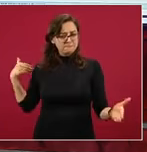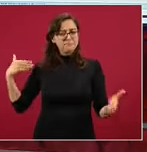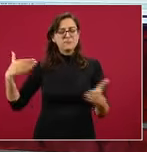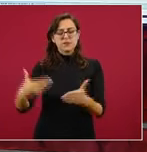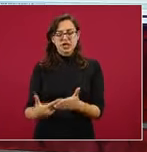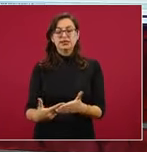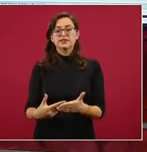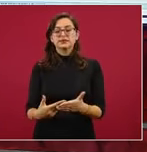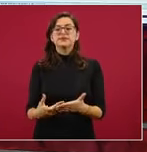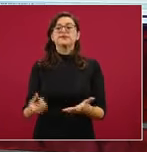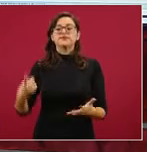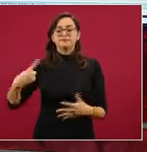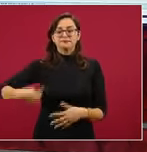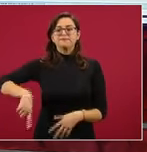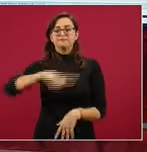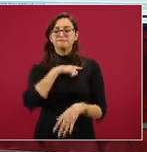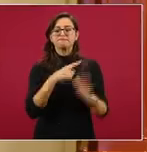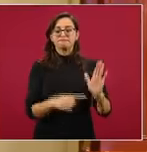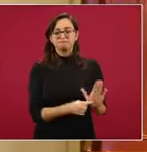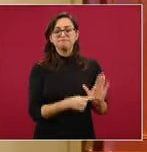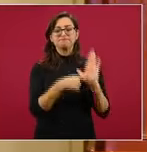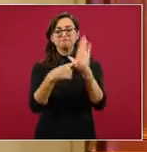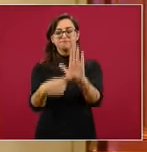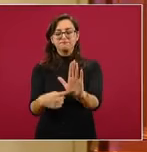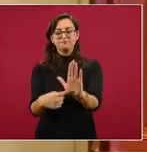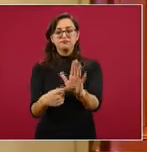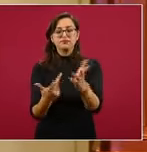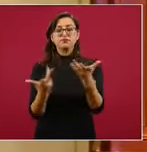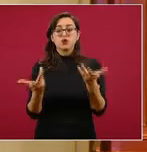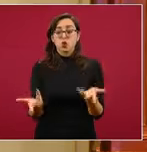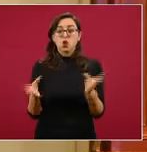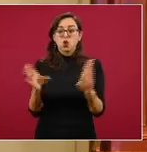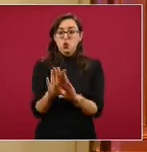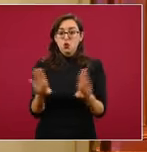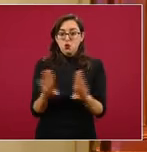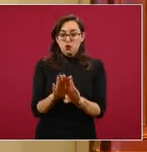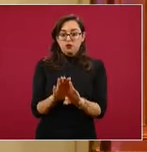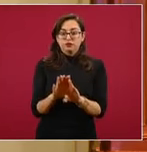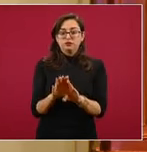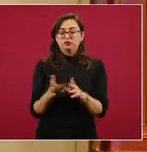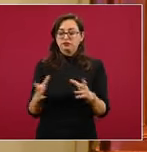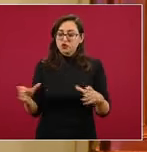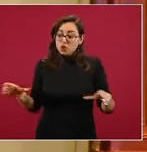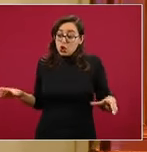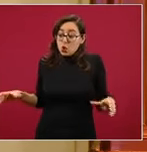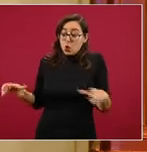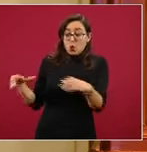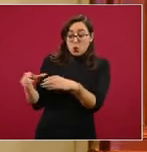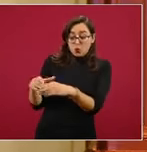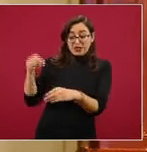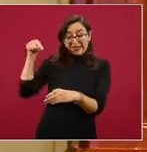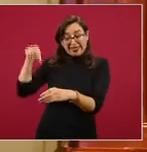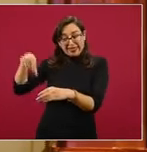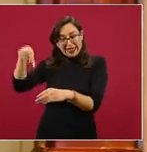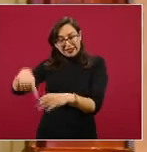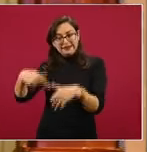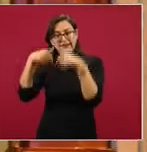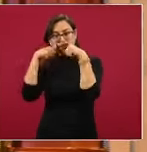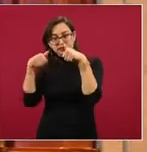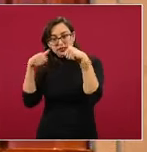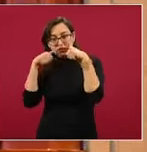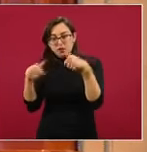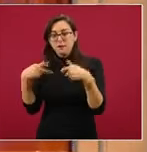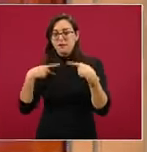hicimos una primera presentación sobre la necesidad de fortalecer la estrategia comunitaria de la atención para pacientes